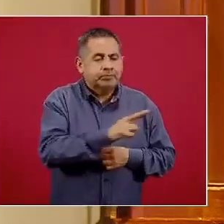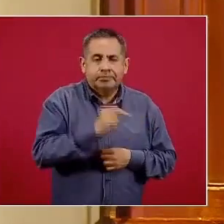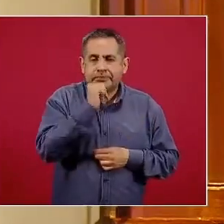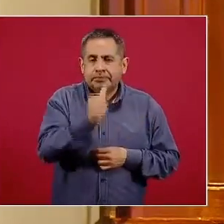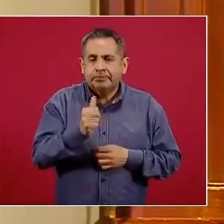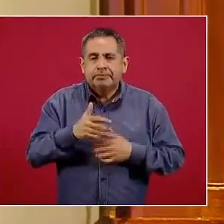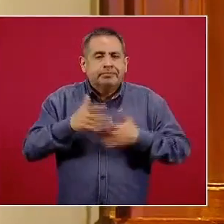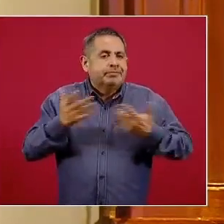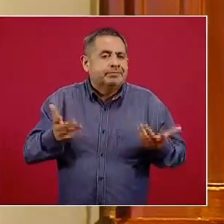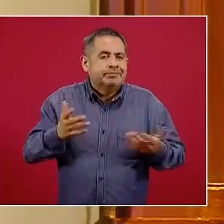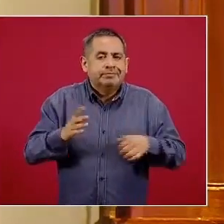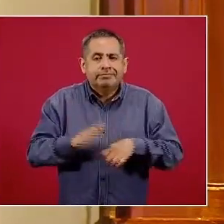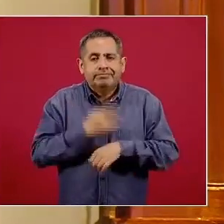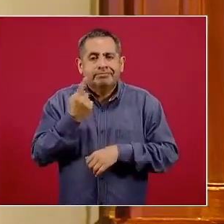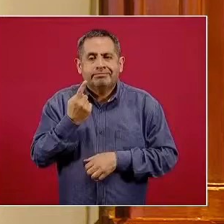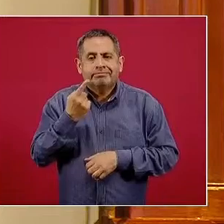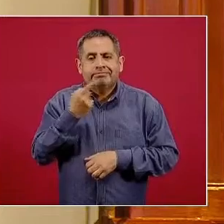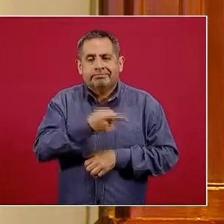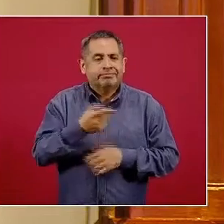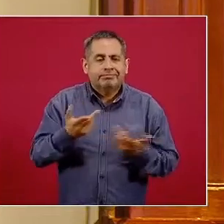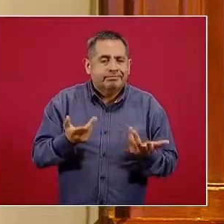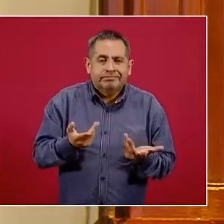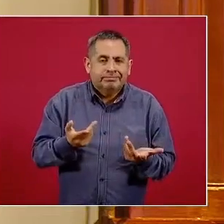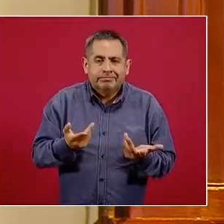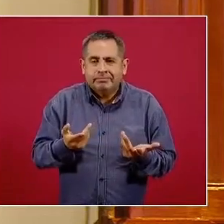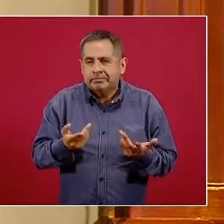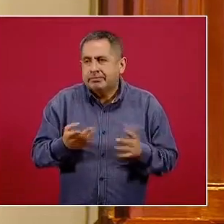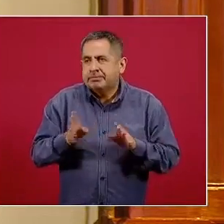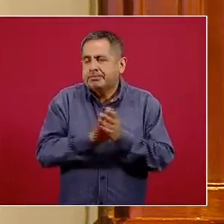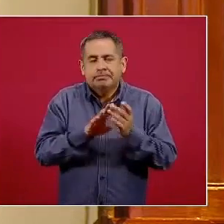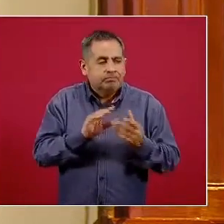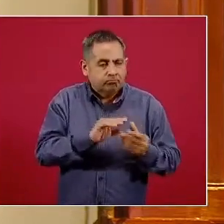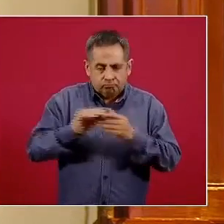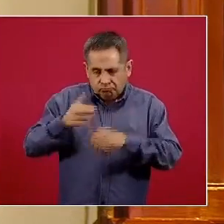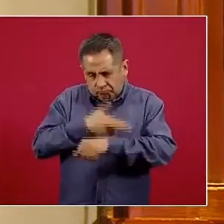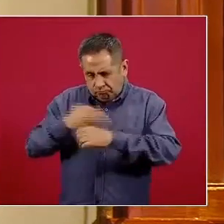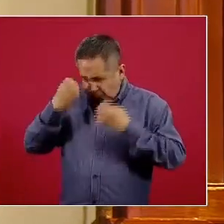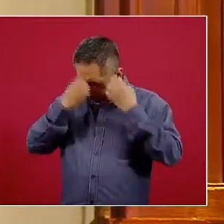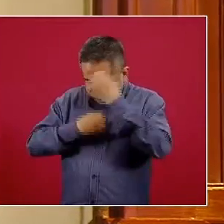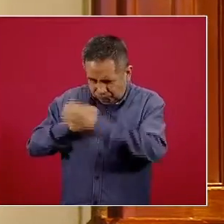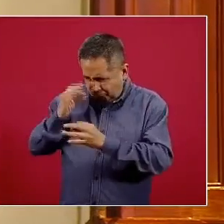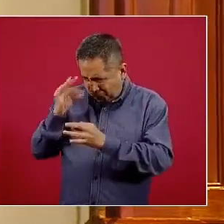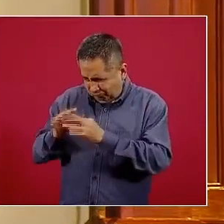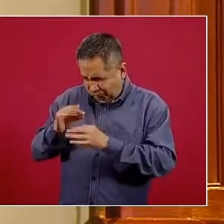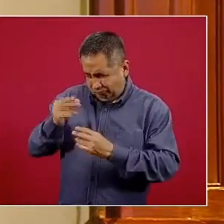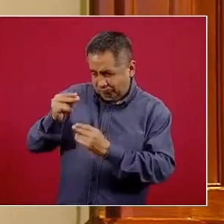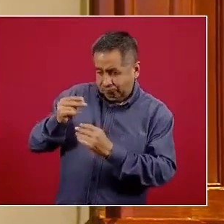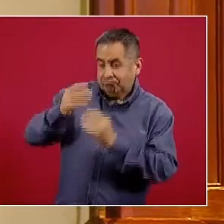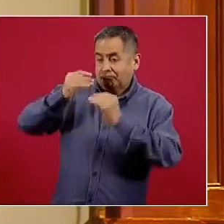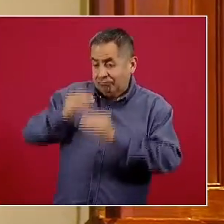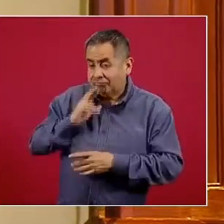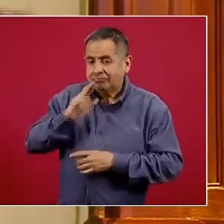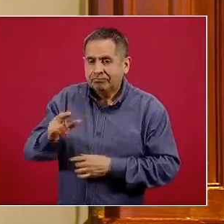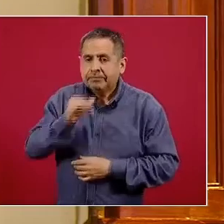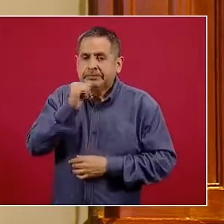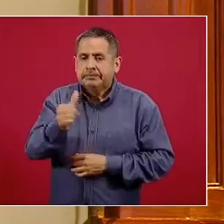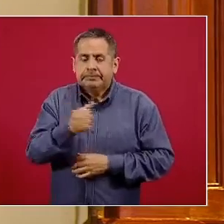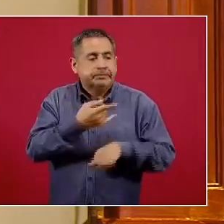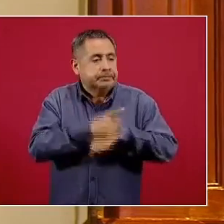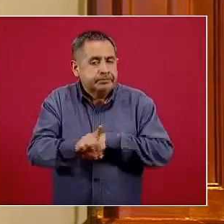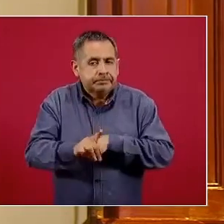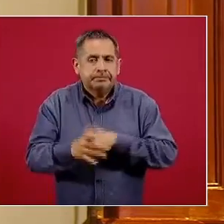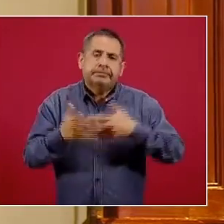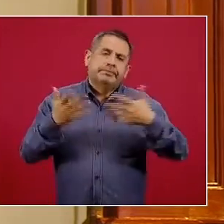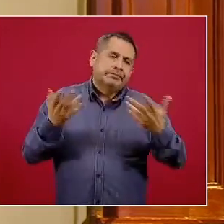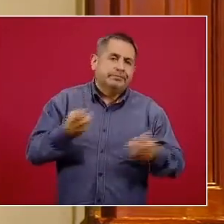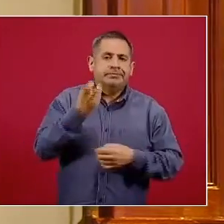resultado porque estas muestras ya no ingresaron a un proceso de laboratorio. Y entonces por eso tenemos esta